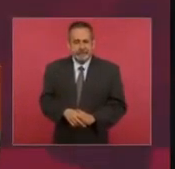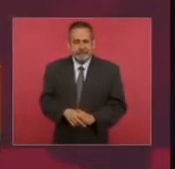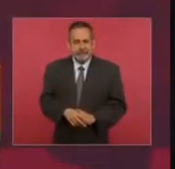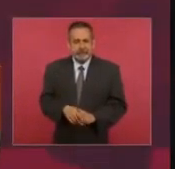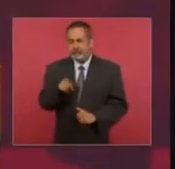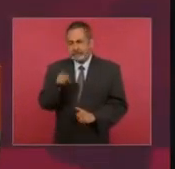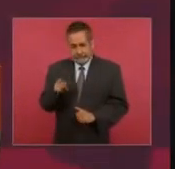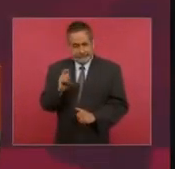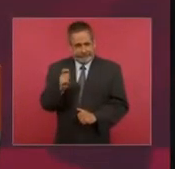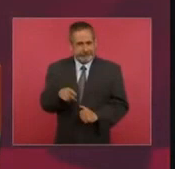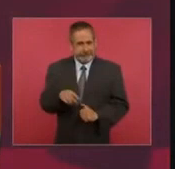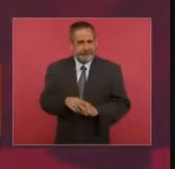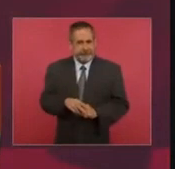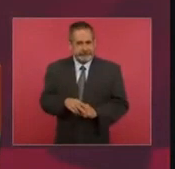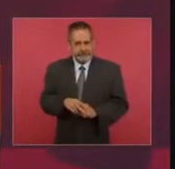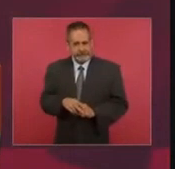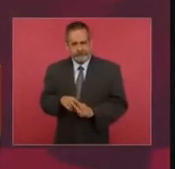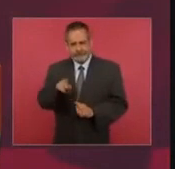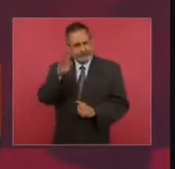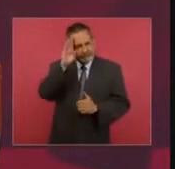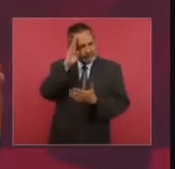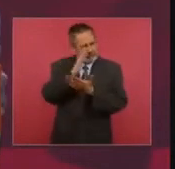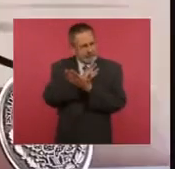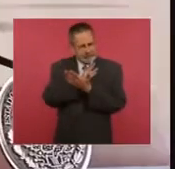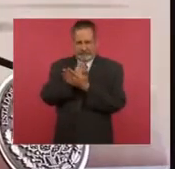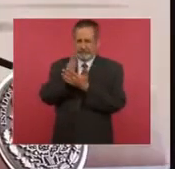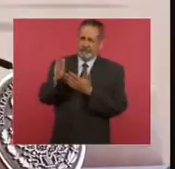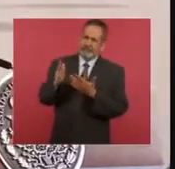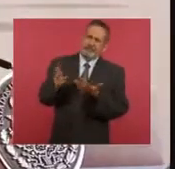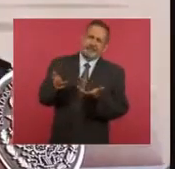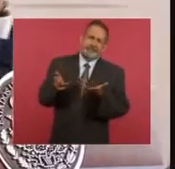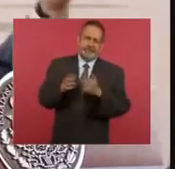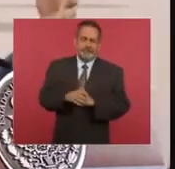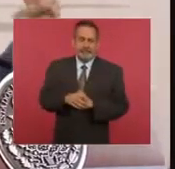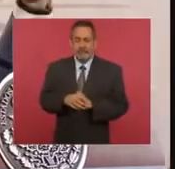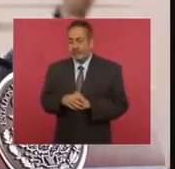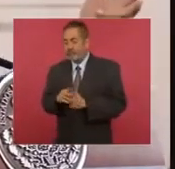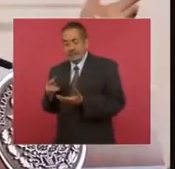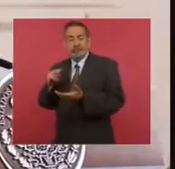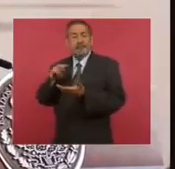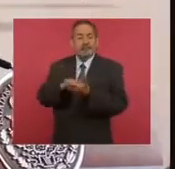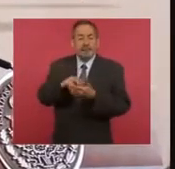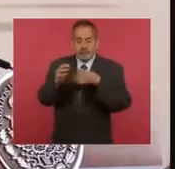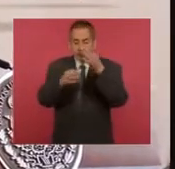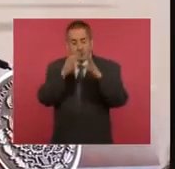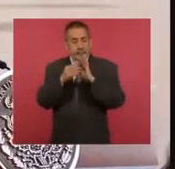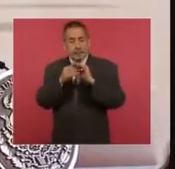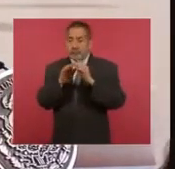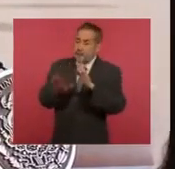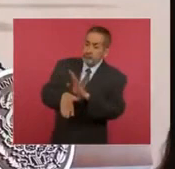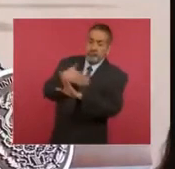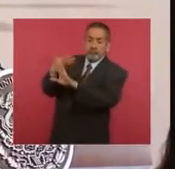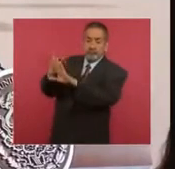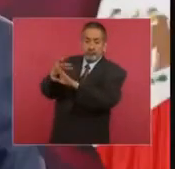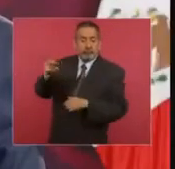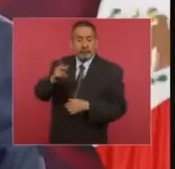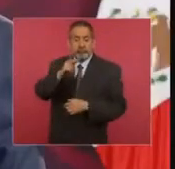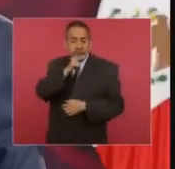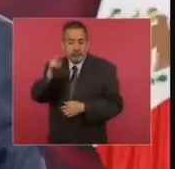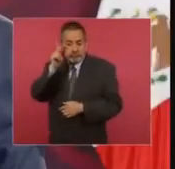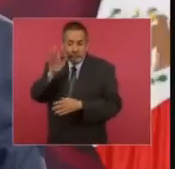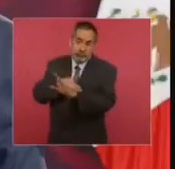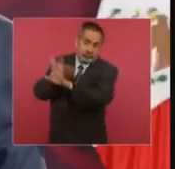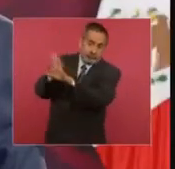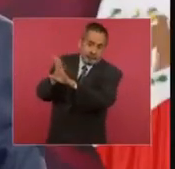que llega al extremo de lanzarse en contra del Papa Francisco